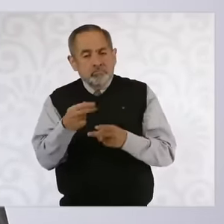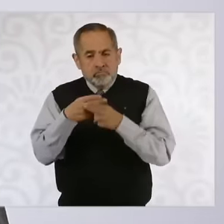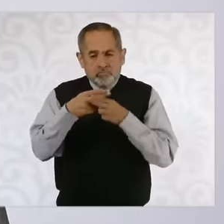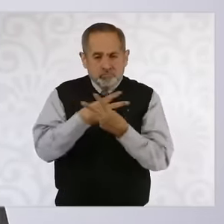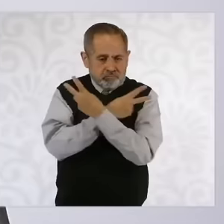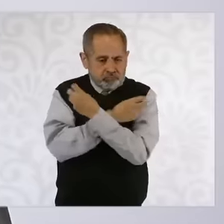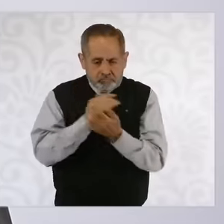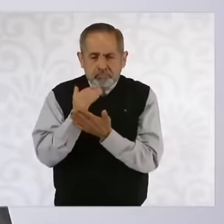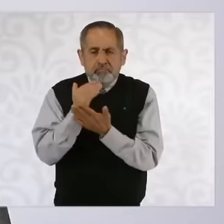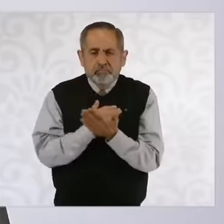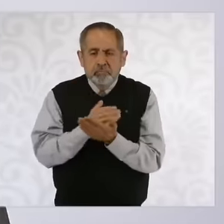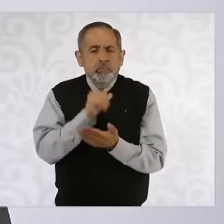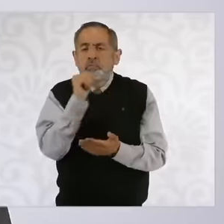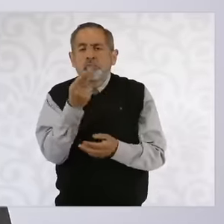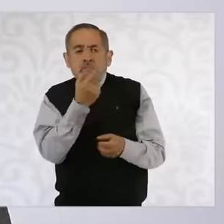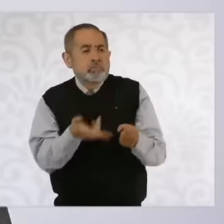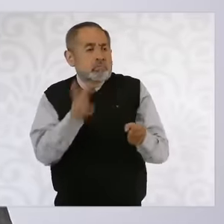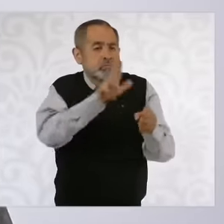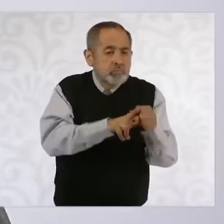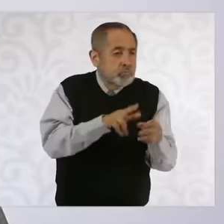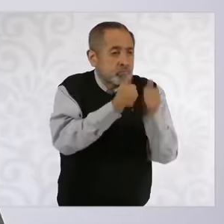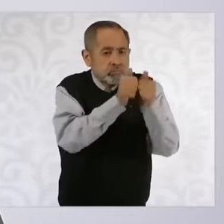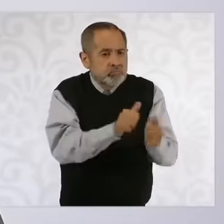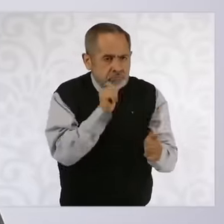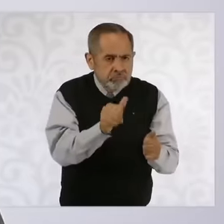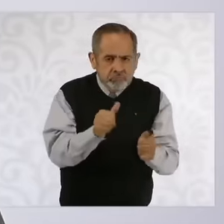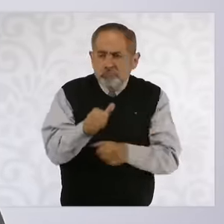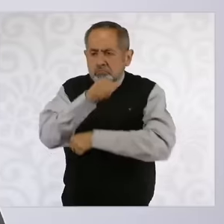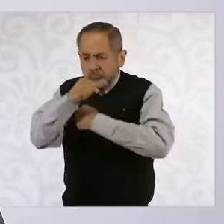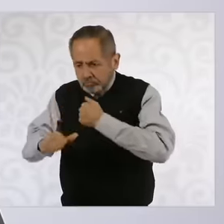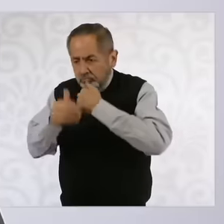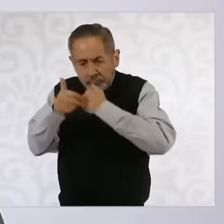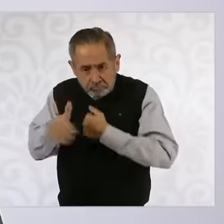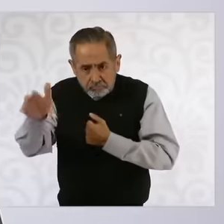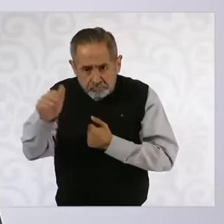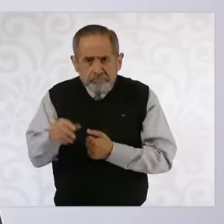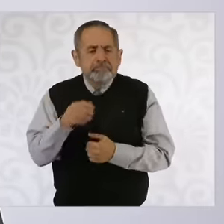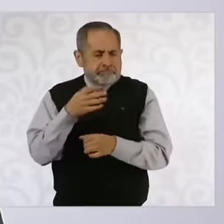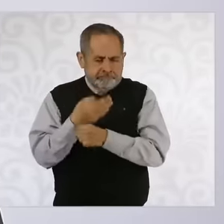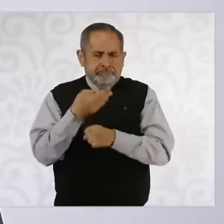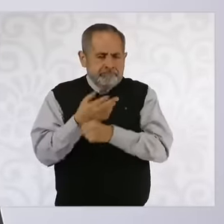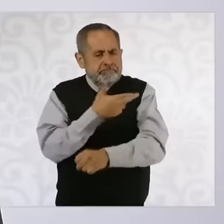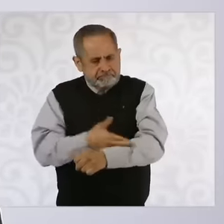requiere hospitalización artroscópica. Pero ese caso en particular,